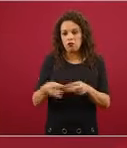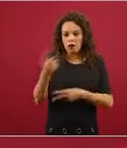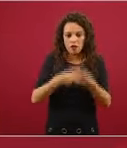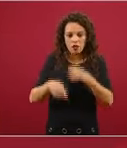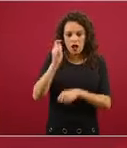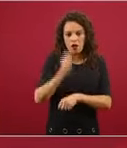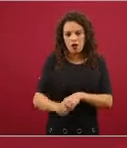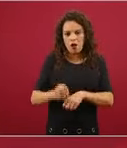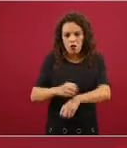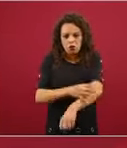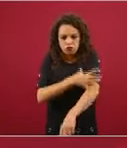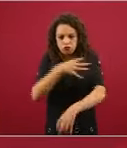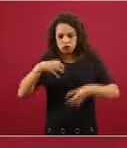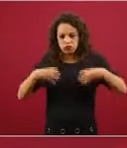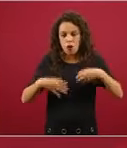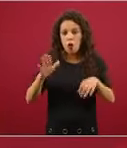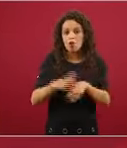inapropiada,